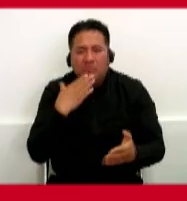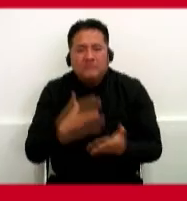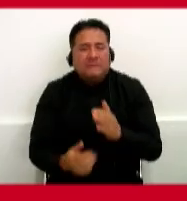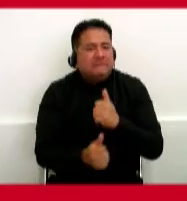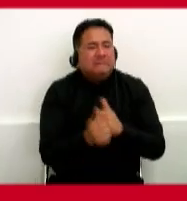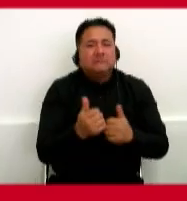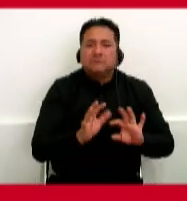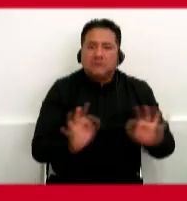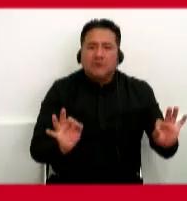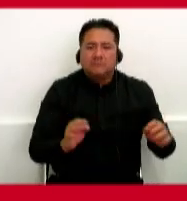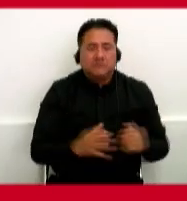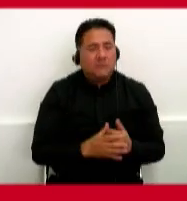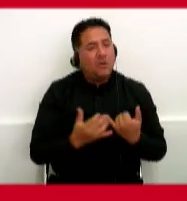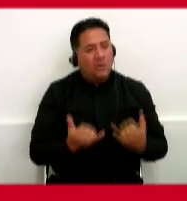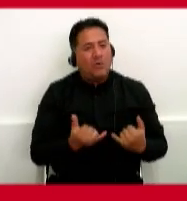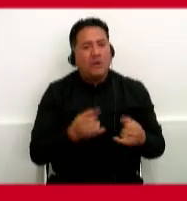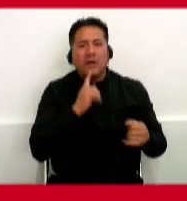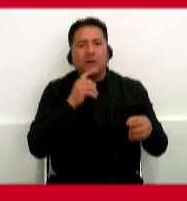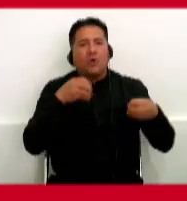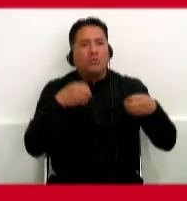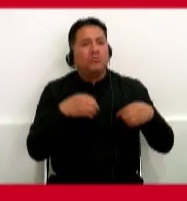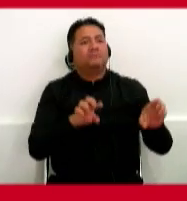riesgo, hoy es una oportunidad.